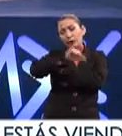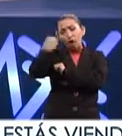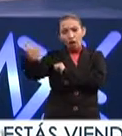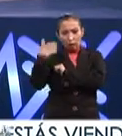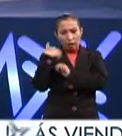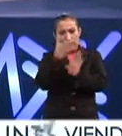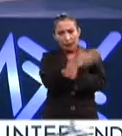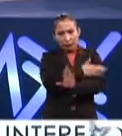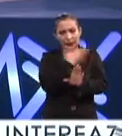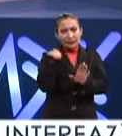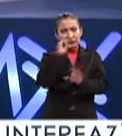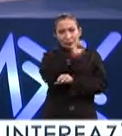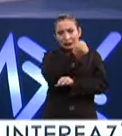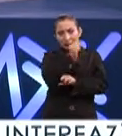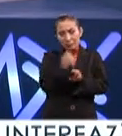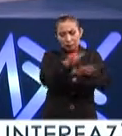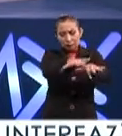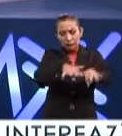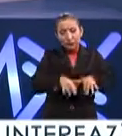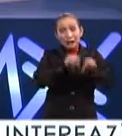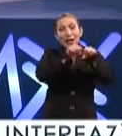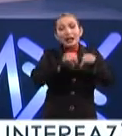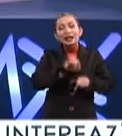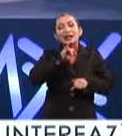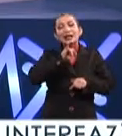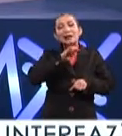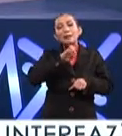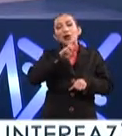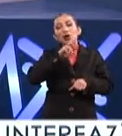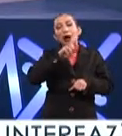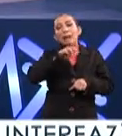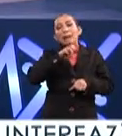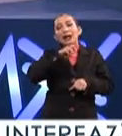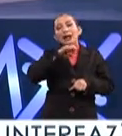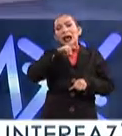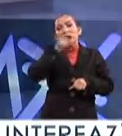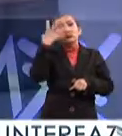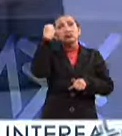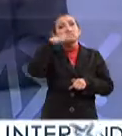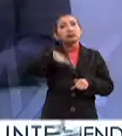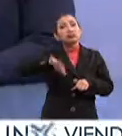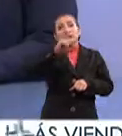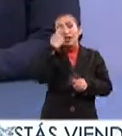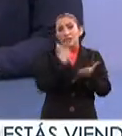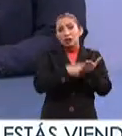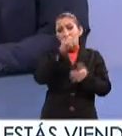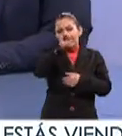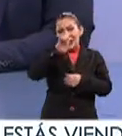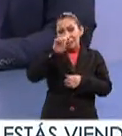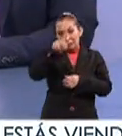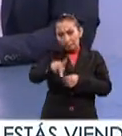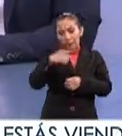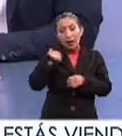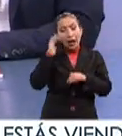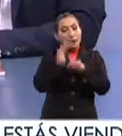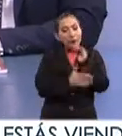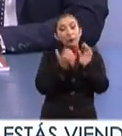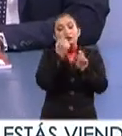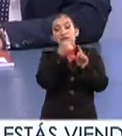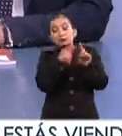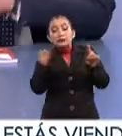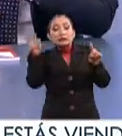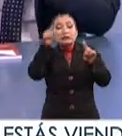foro que hicimos en septiembre, en el Salón Iberoamericano, bellísimo Salón Iberoamericano de la Secretaría de Educación Pública, cerramos un